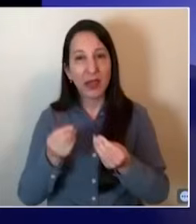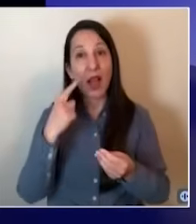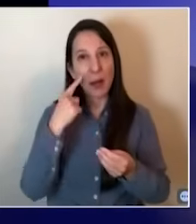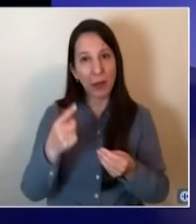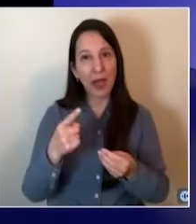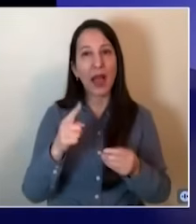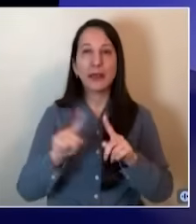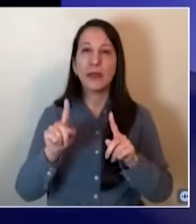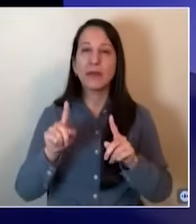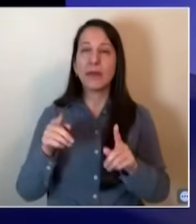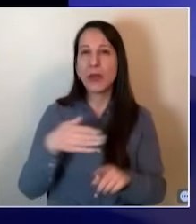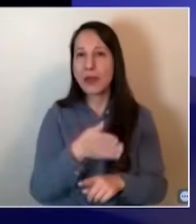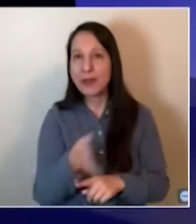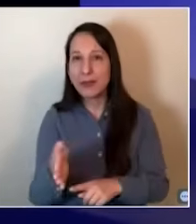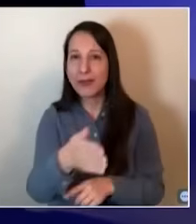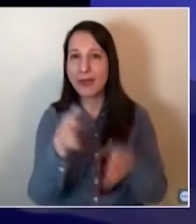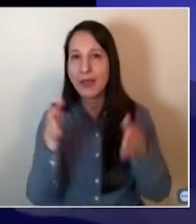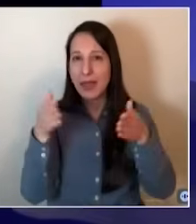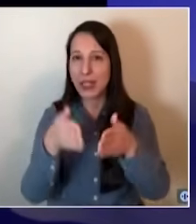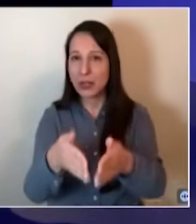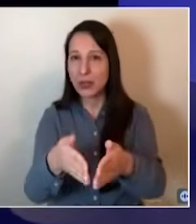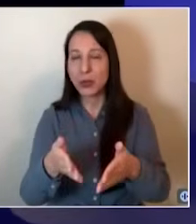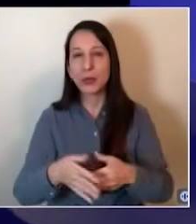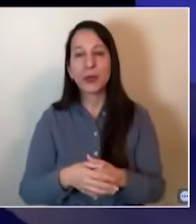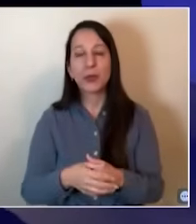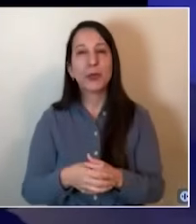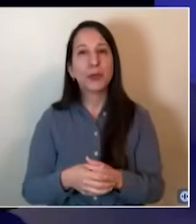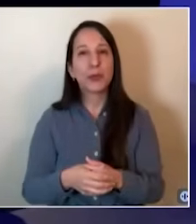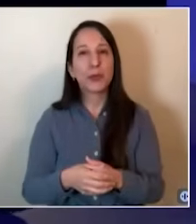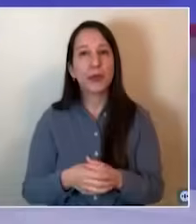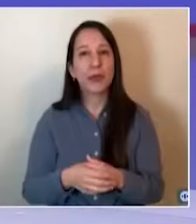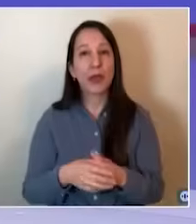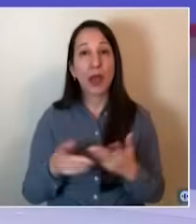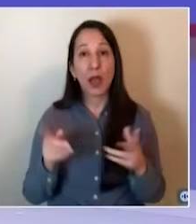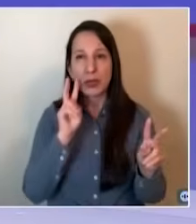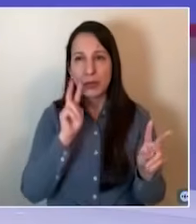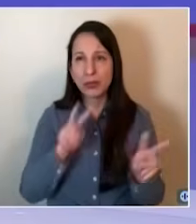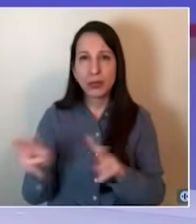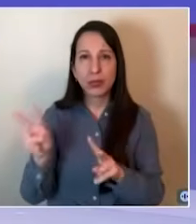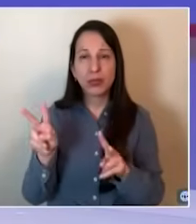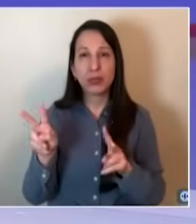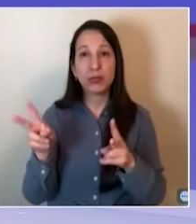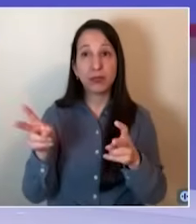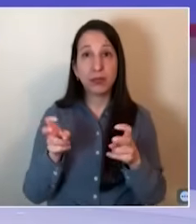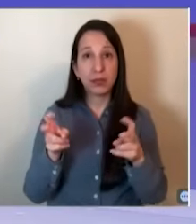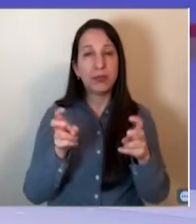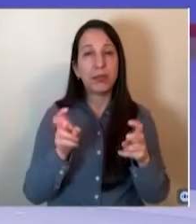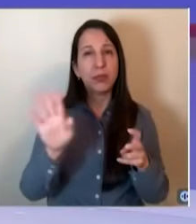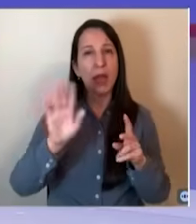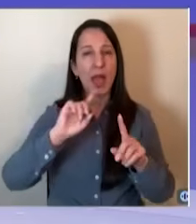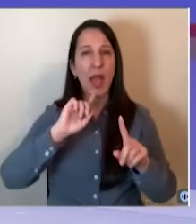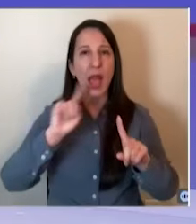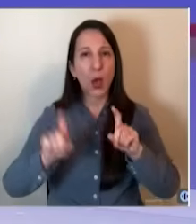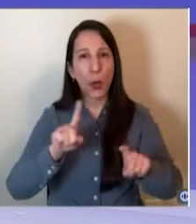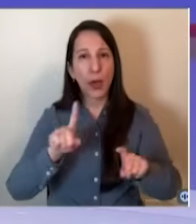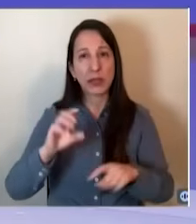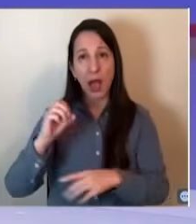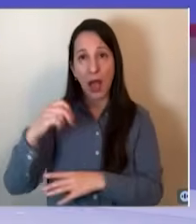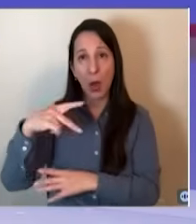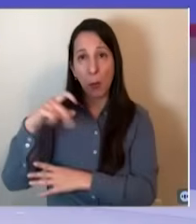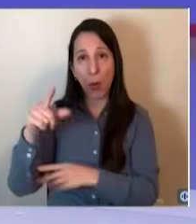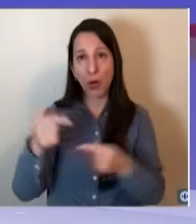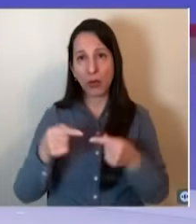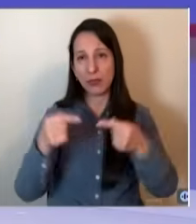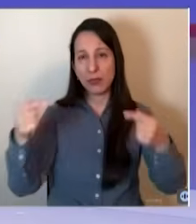que esto va tomando. ¿Qué puede extraerse de lo que ya hemos visto de la encuesta de Opol versus la